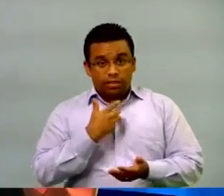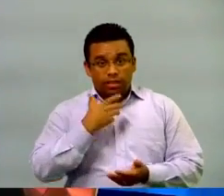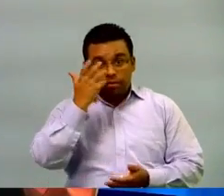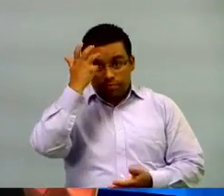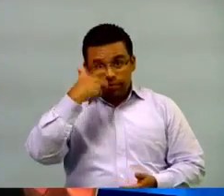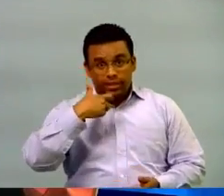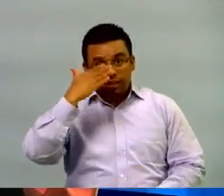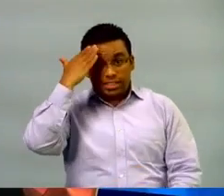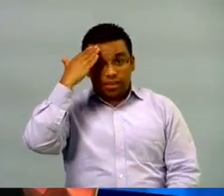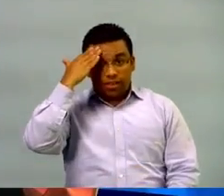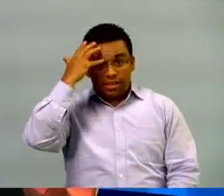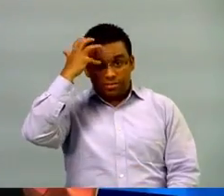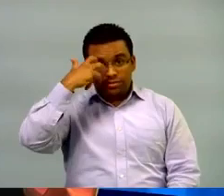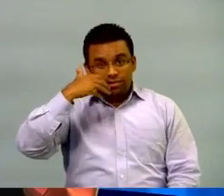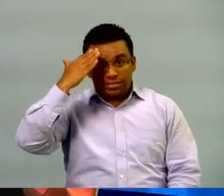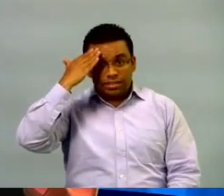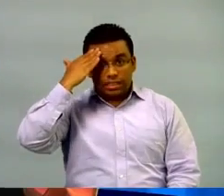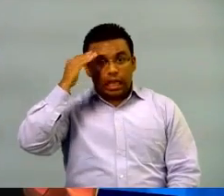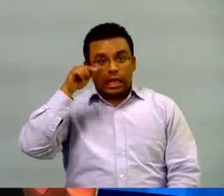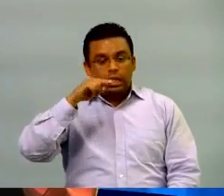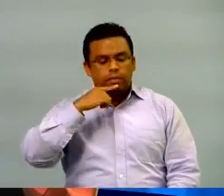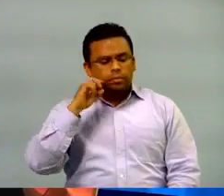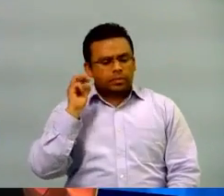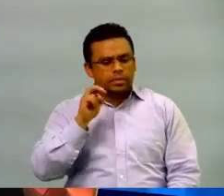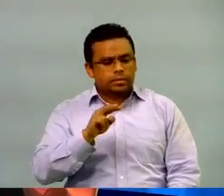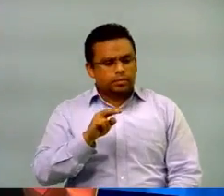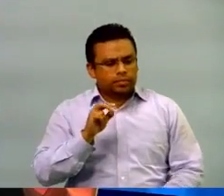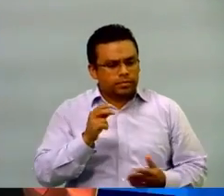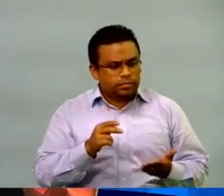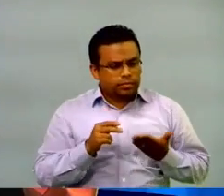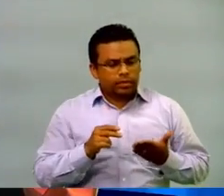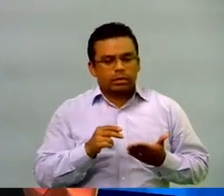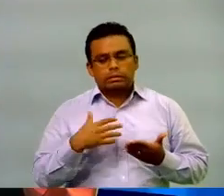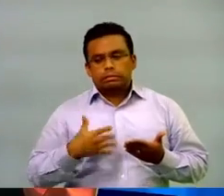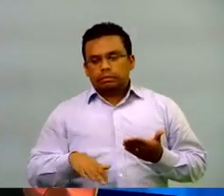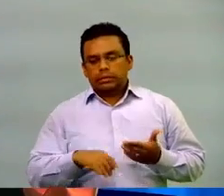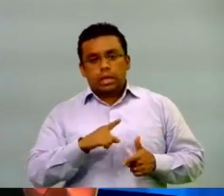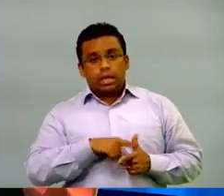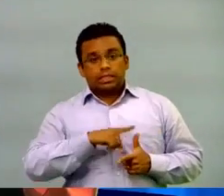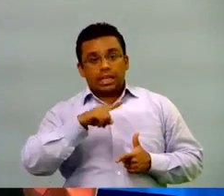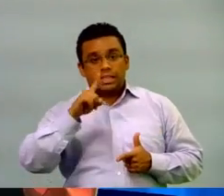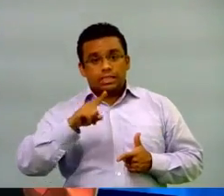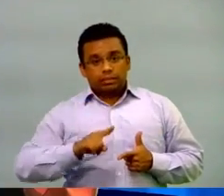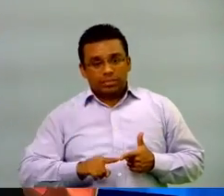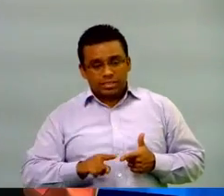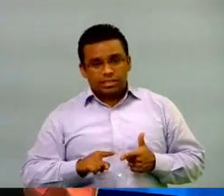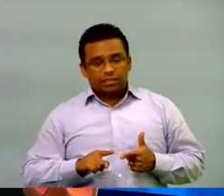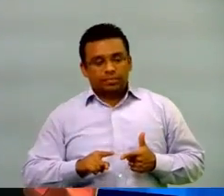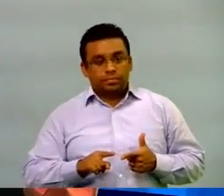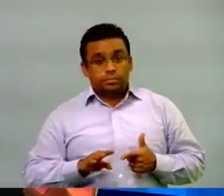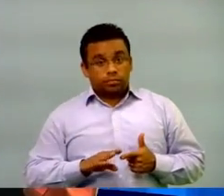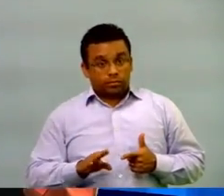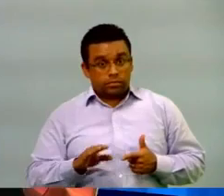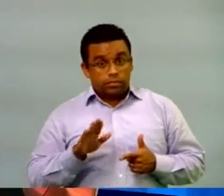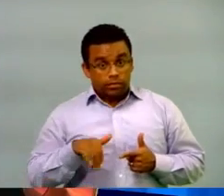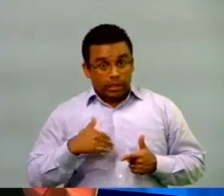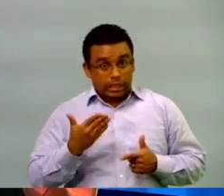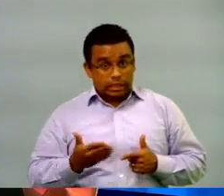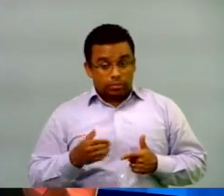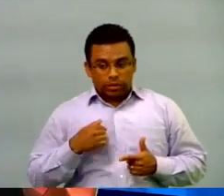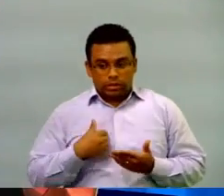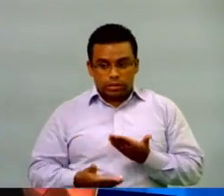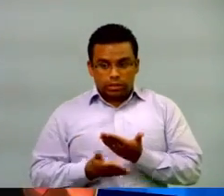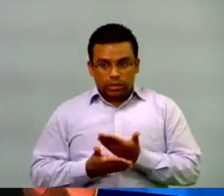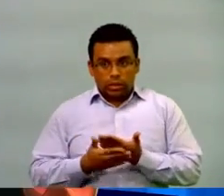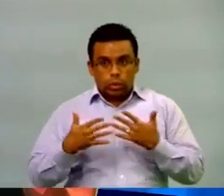siempre estábamos un poco más por debajo, y pues gracias al trabajo que se ha